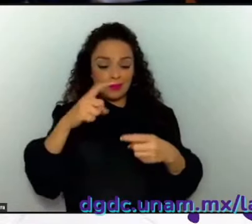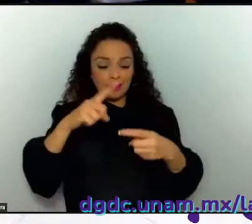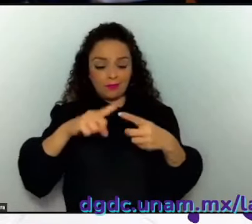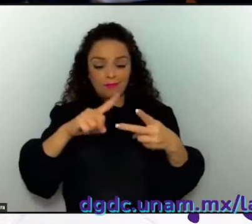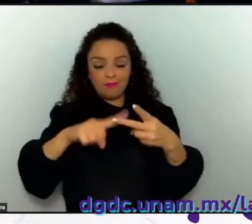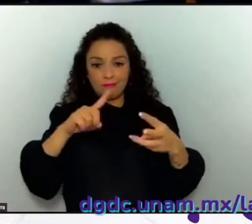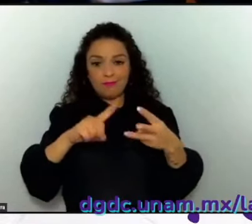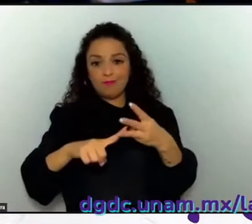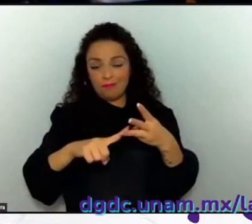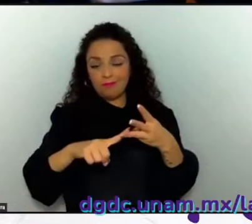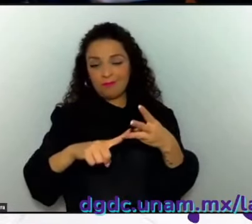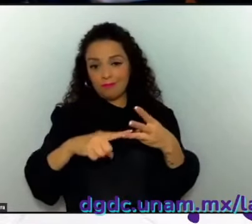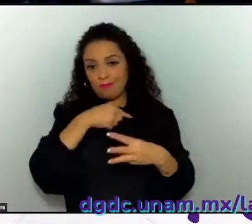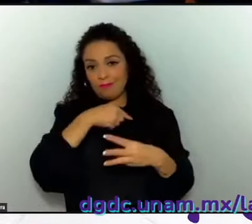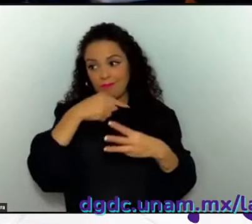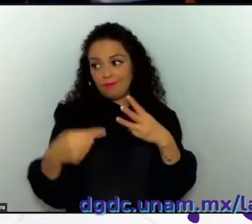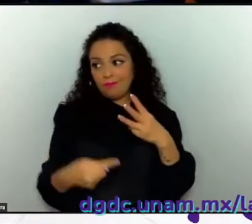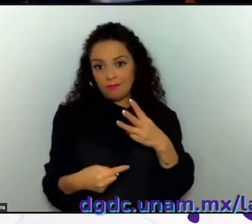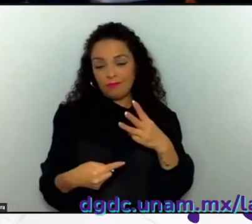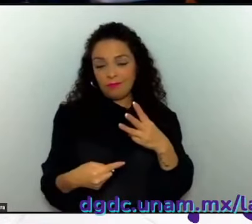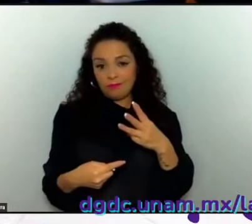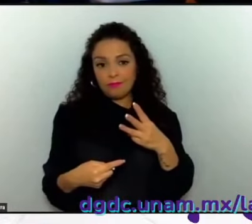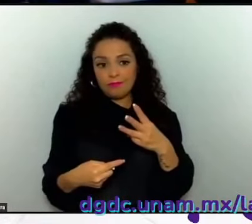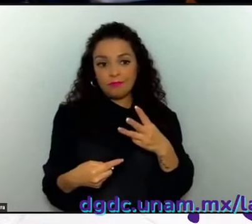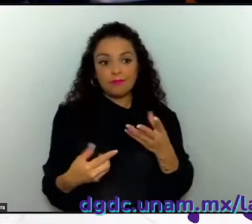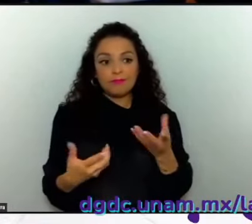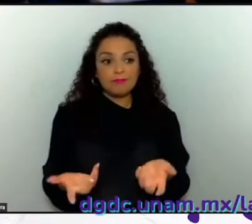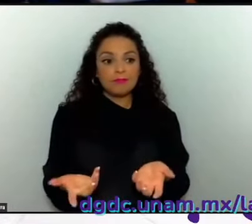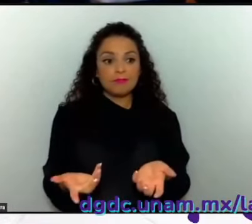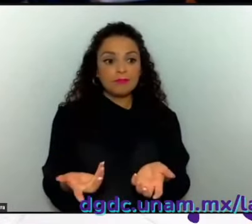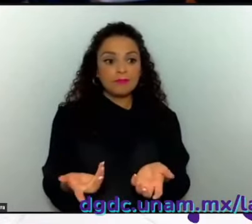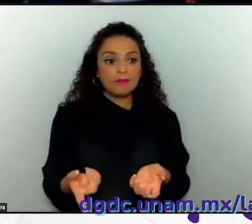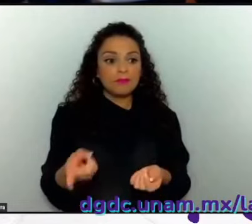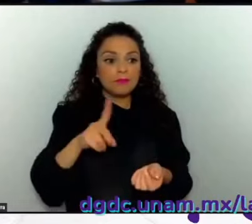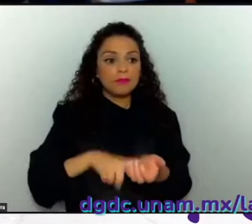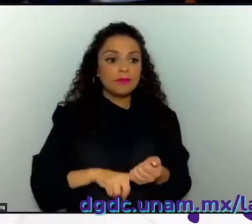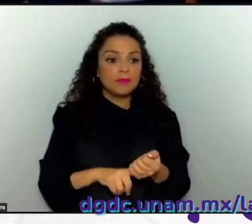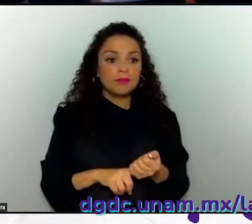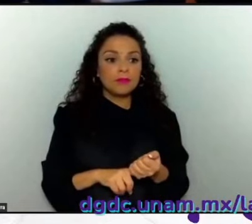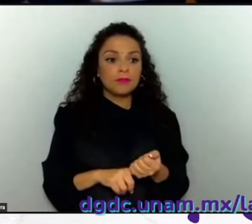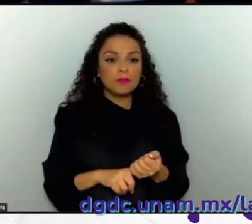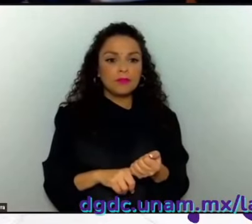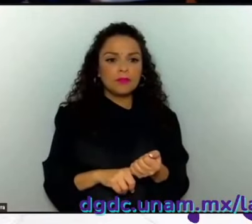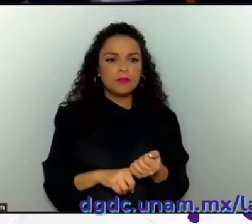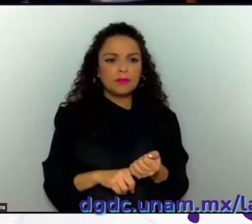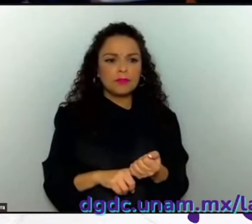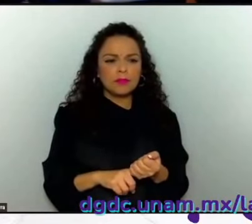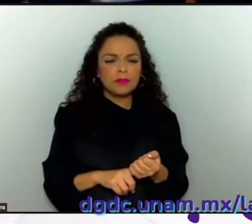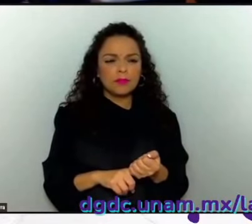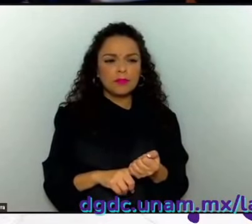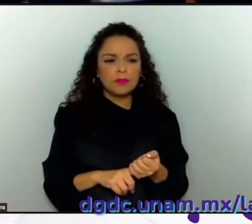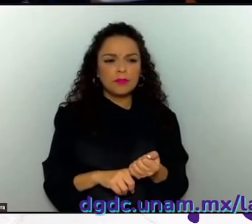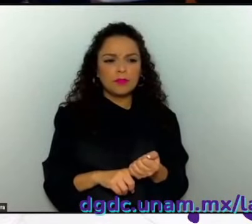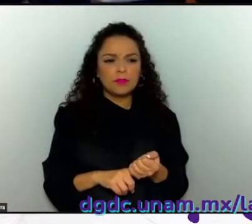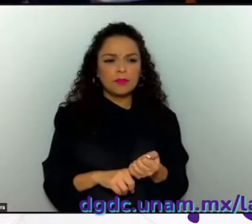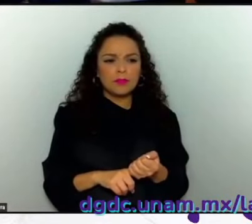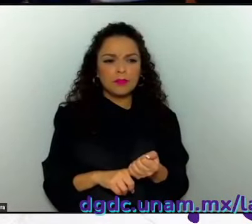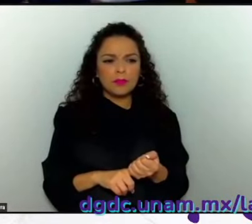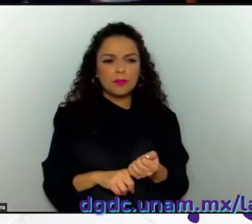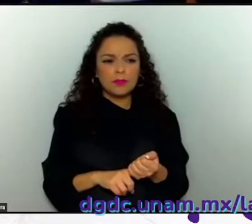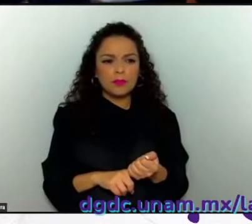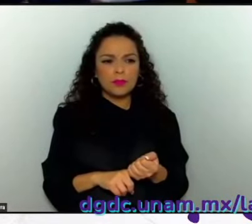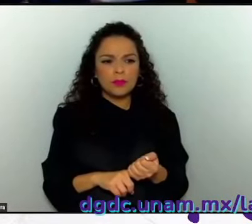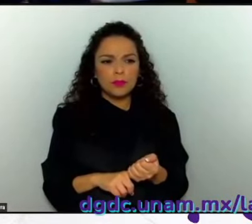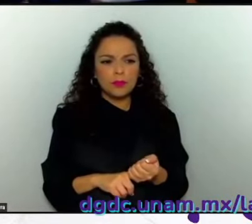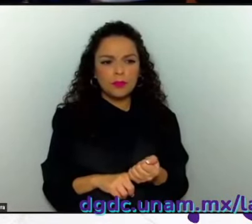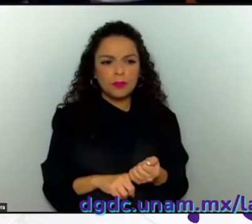más posibles del universo y queda por dilucidar cuál de ellos es. Parece que, si no me equivoco, las últimas medidas apuntan a